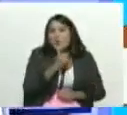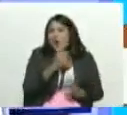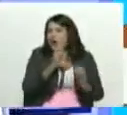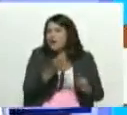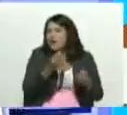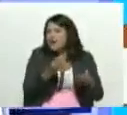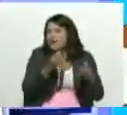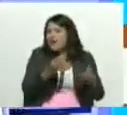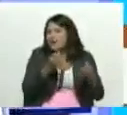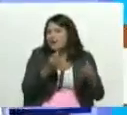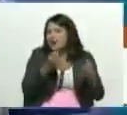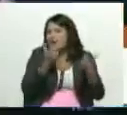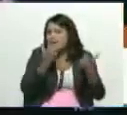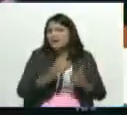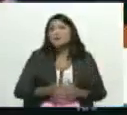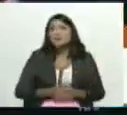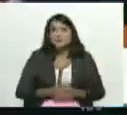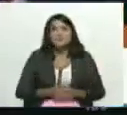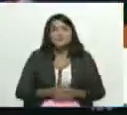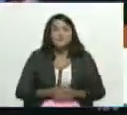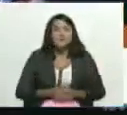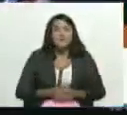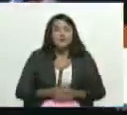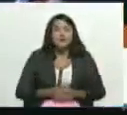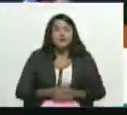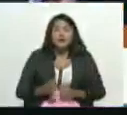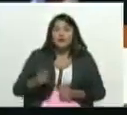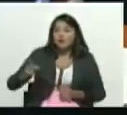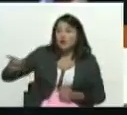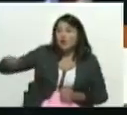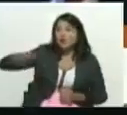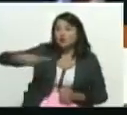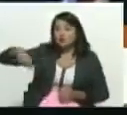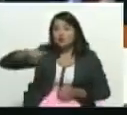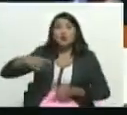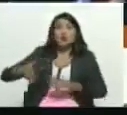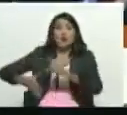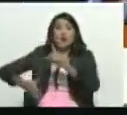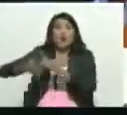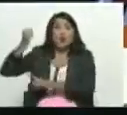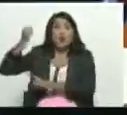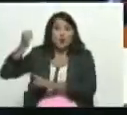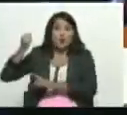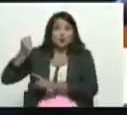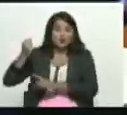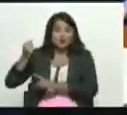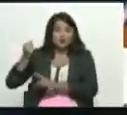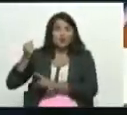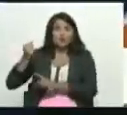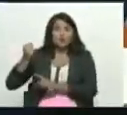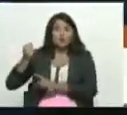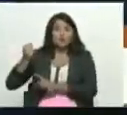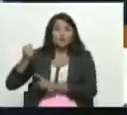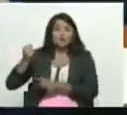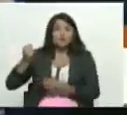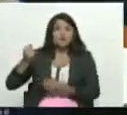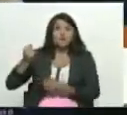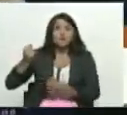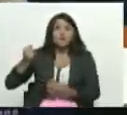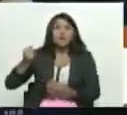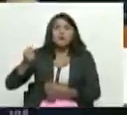Entonces nuestros logros nuestros nuestras todo todas las cosas que nosotros